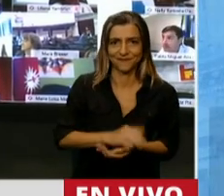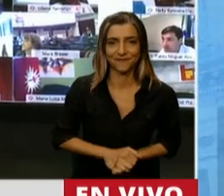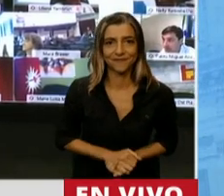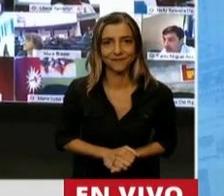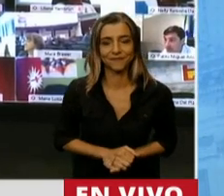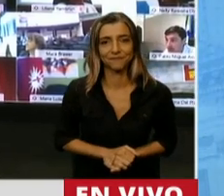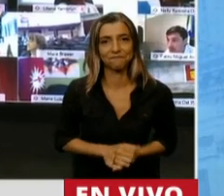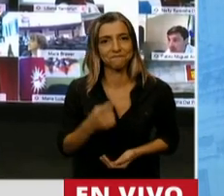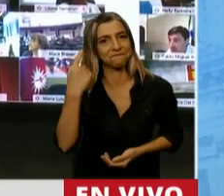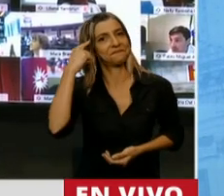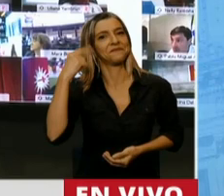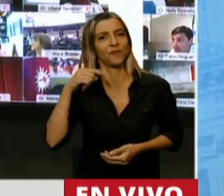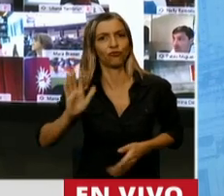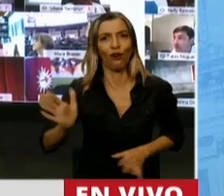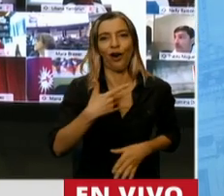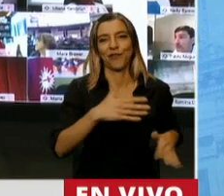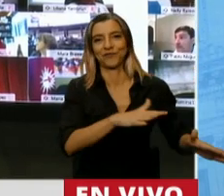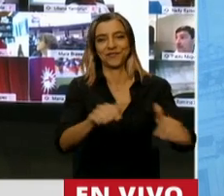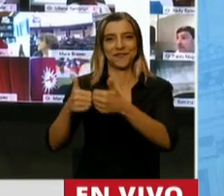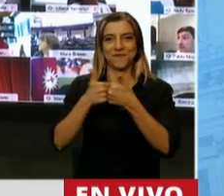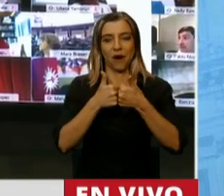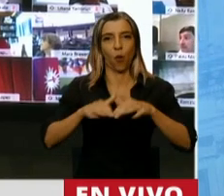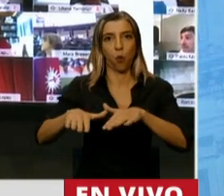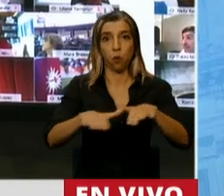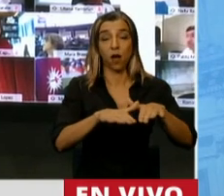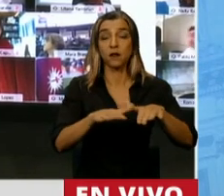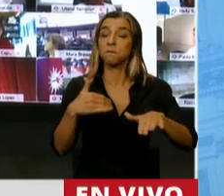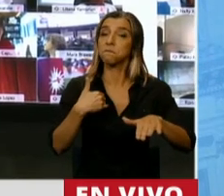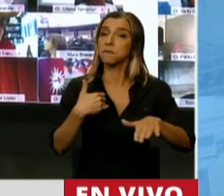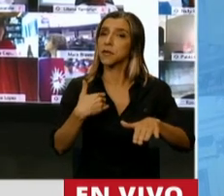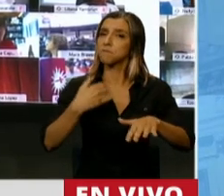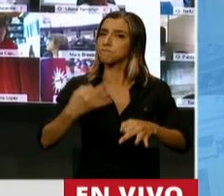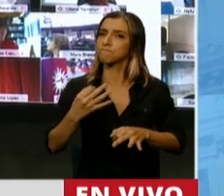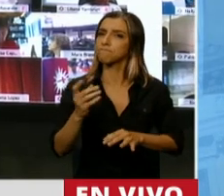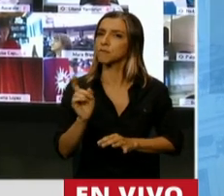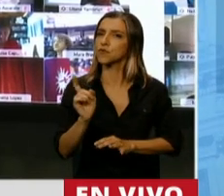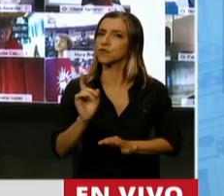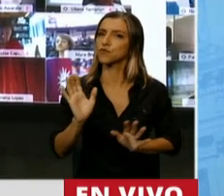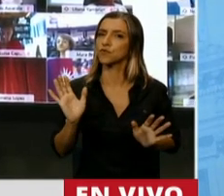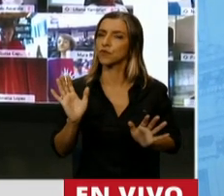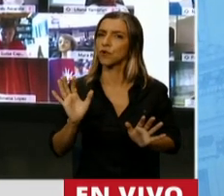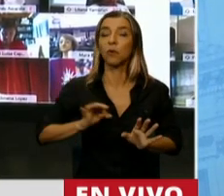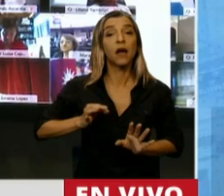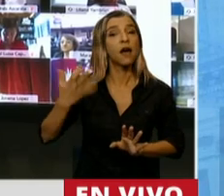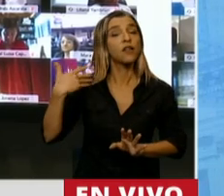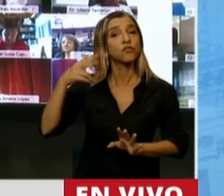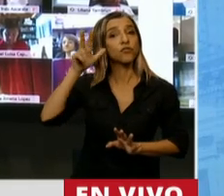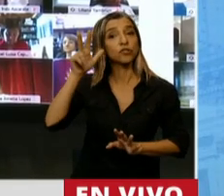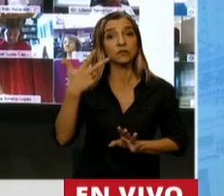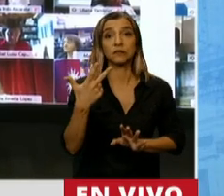Y no fue así. Por eso digo que en el 83 ganamos